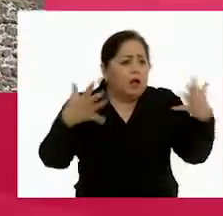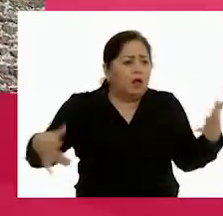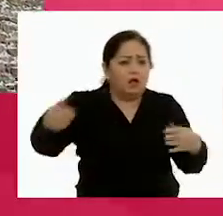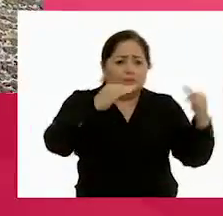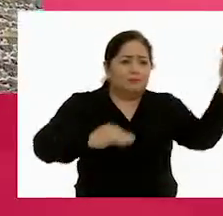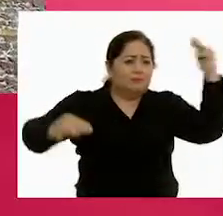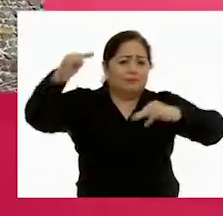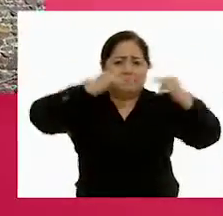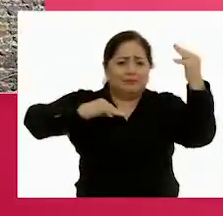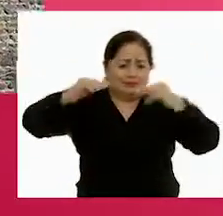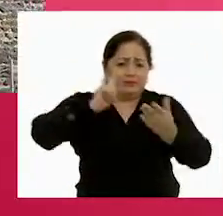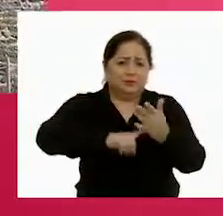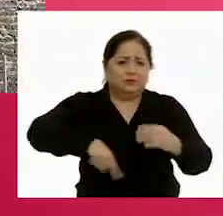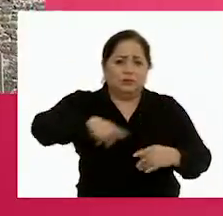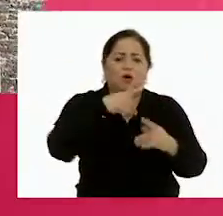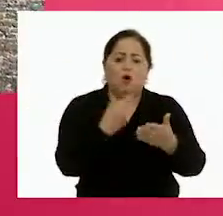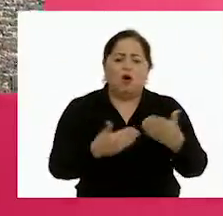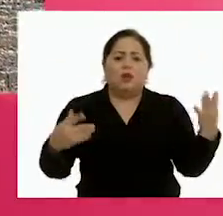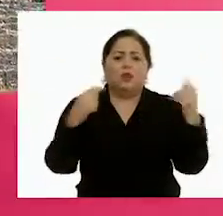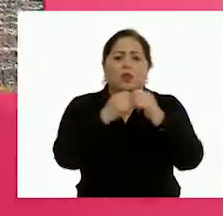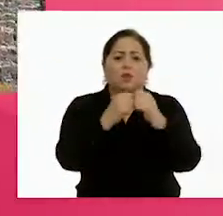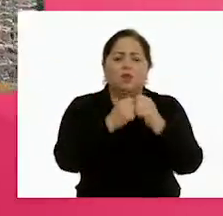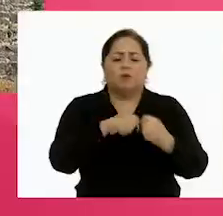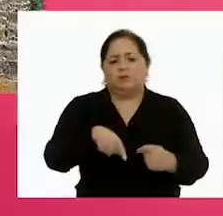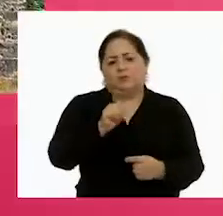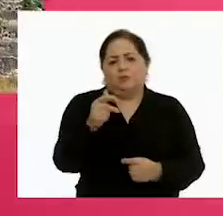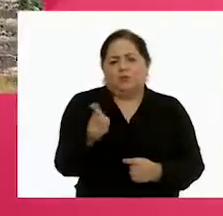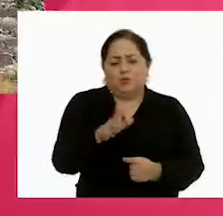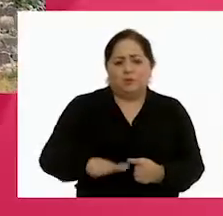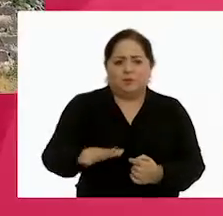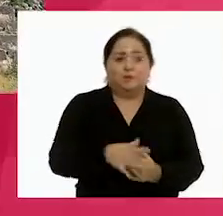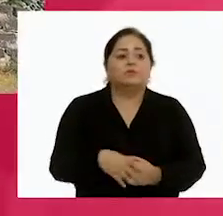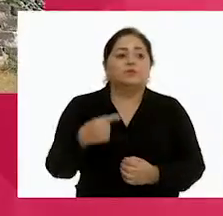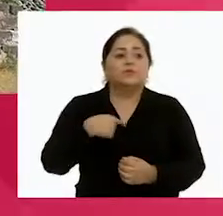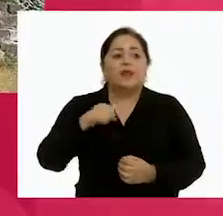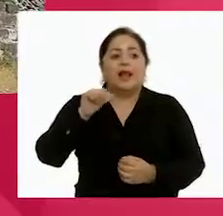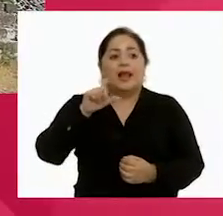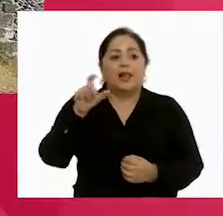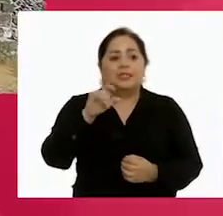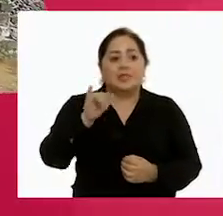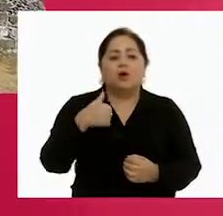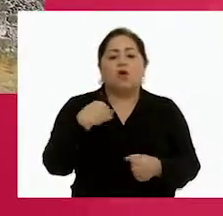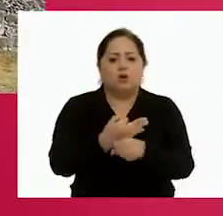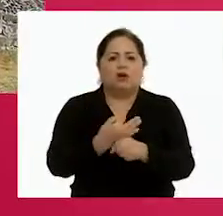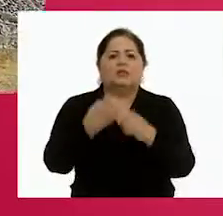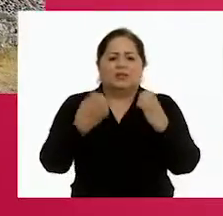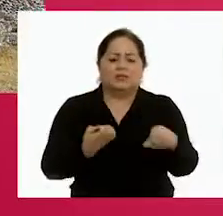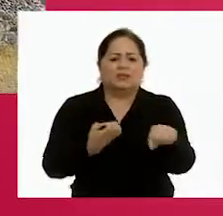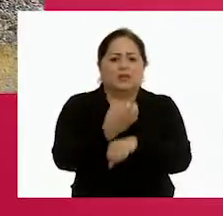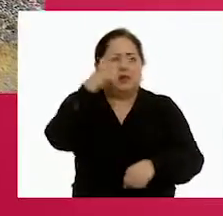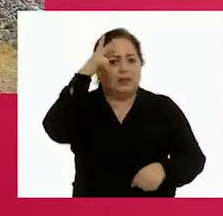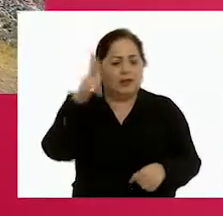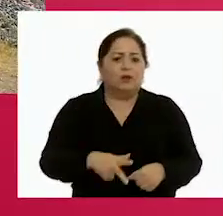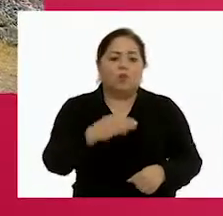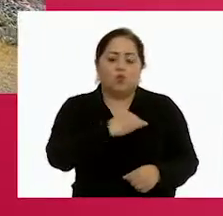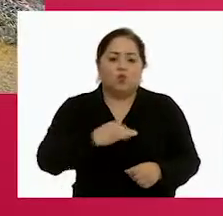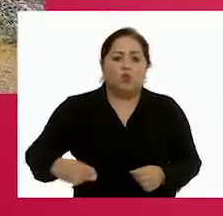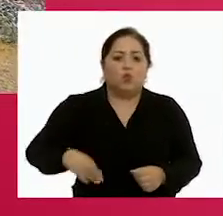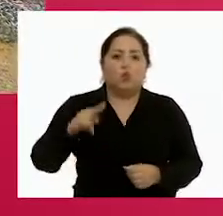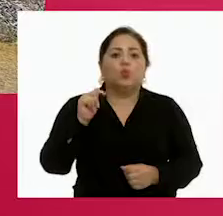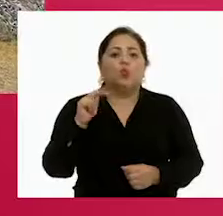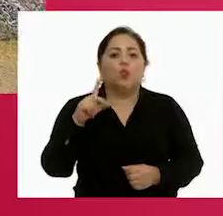piedra basáltica que custodian el templo de Tlahuizcalpantecutli. Yo soy Alexia y hoy me encuentro en el estado de Hidalgo, en el municipio de